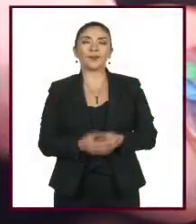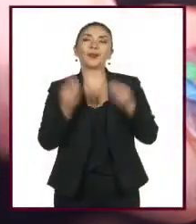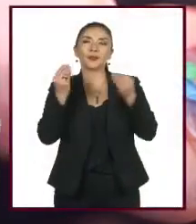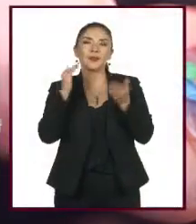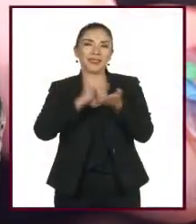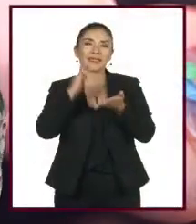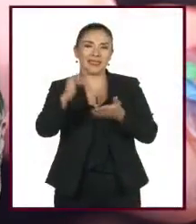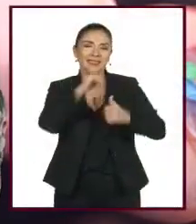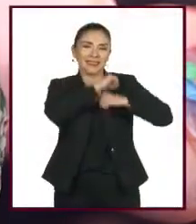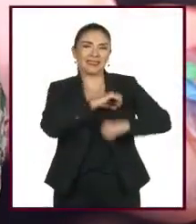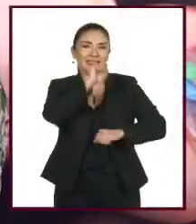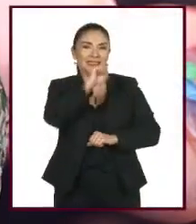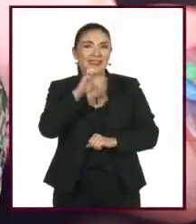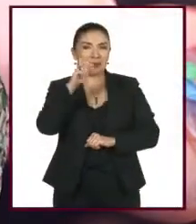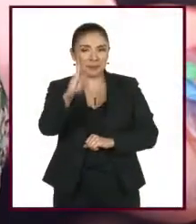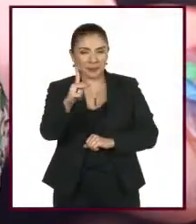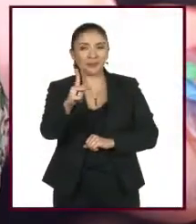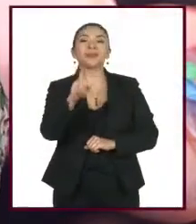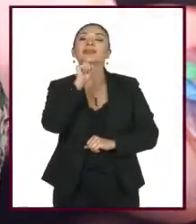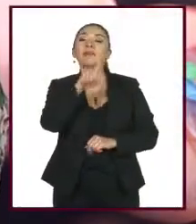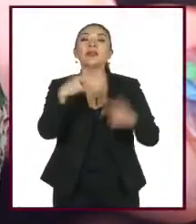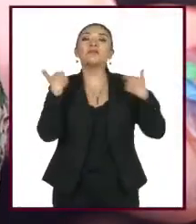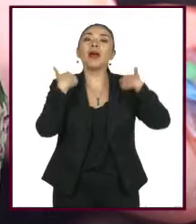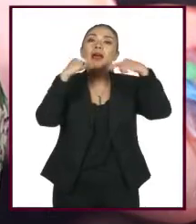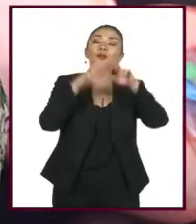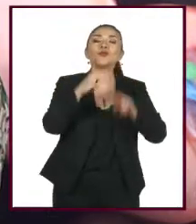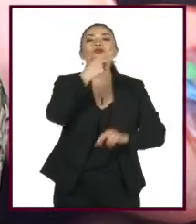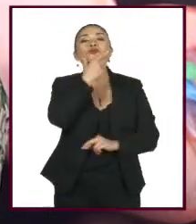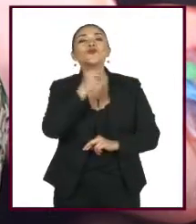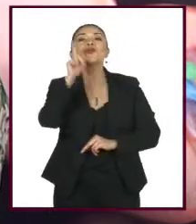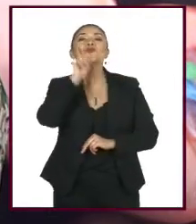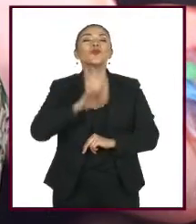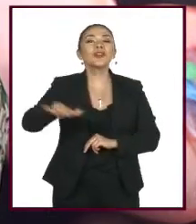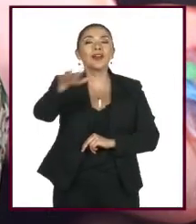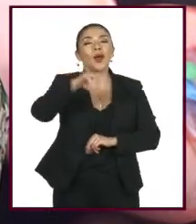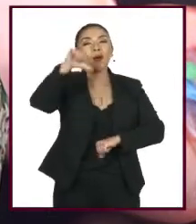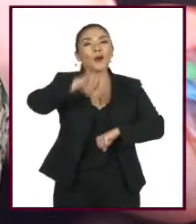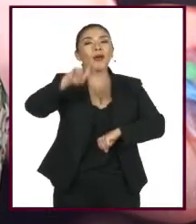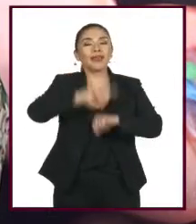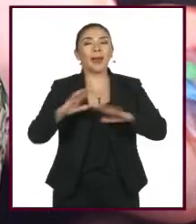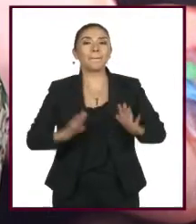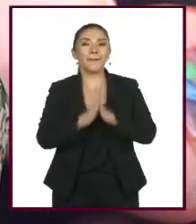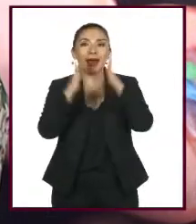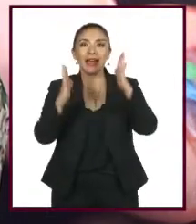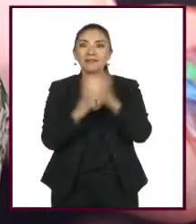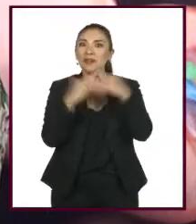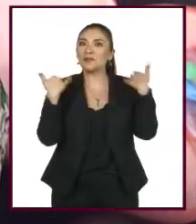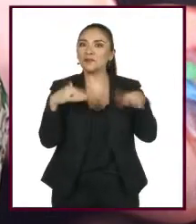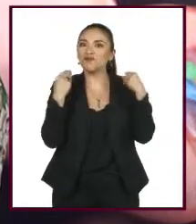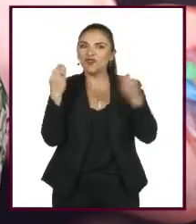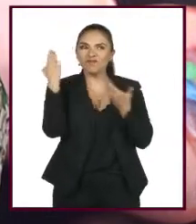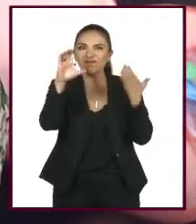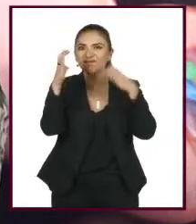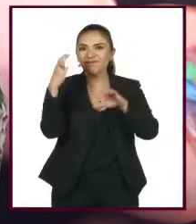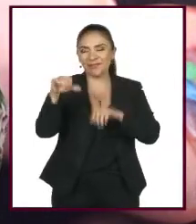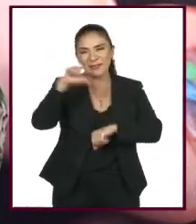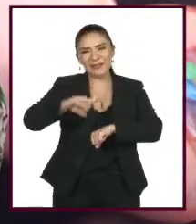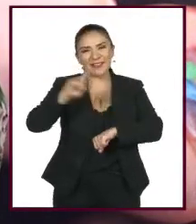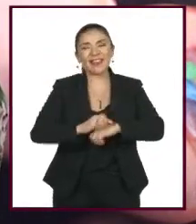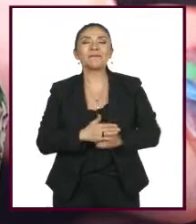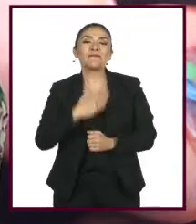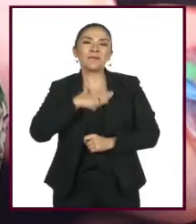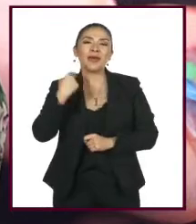Agradecemos a la Secretaría de Educación Pública, a las maestras y maestros que participaron muy activamente en esta sesión.